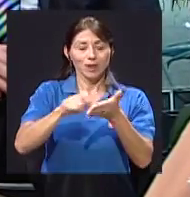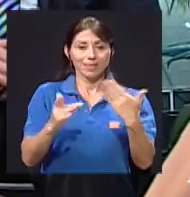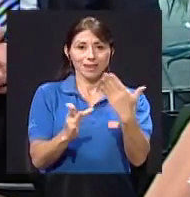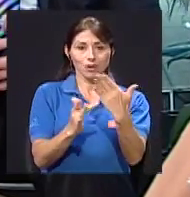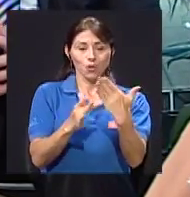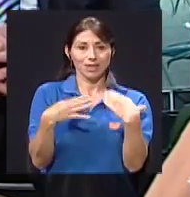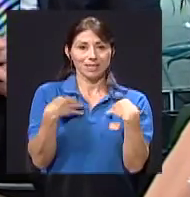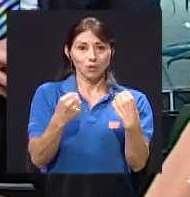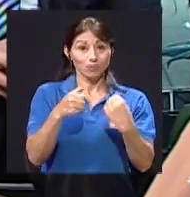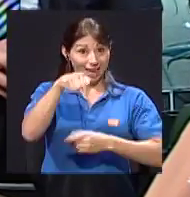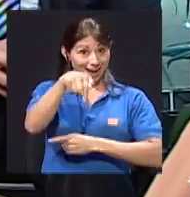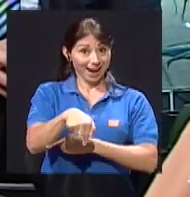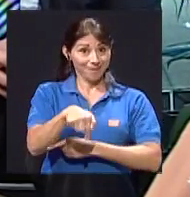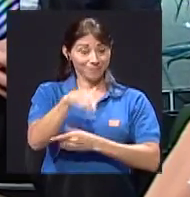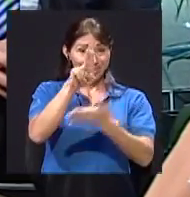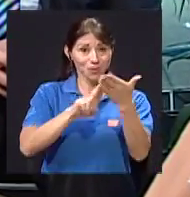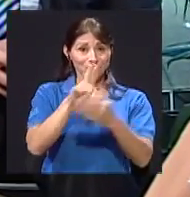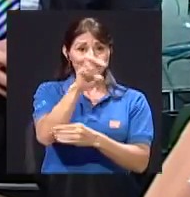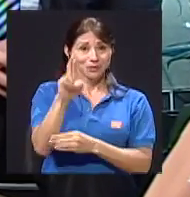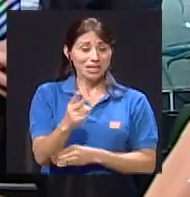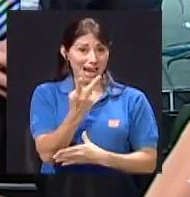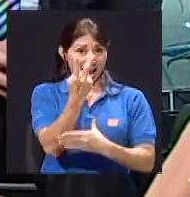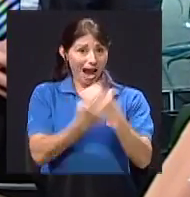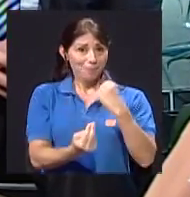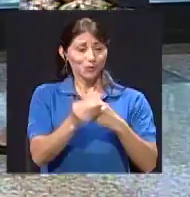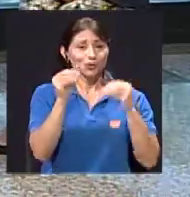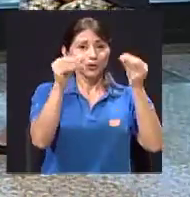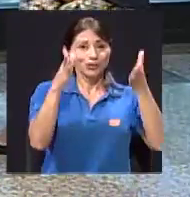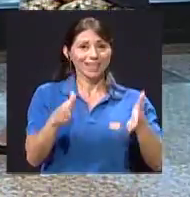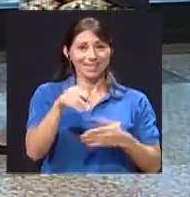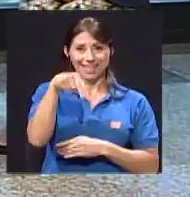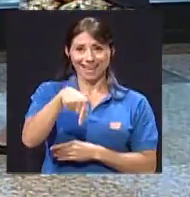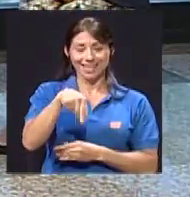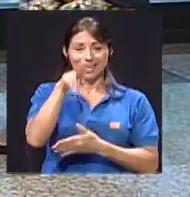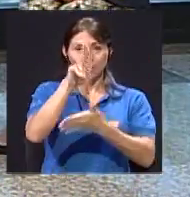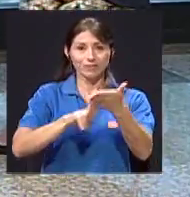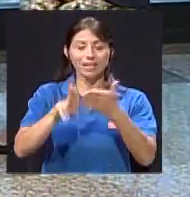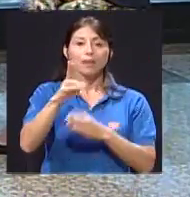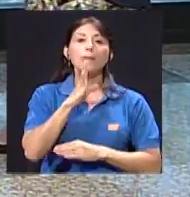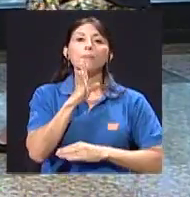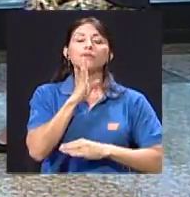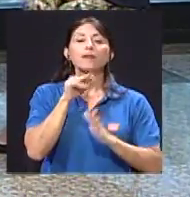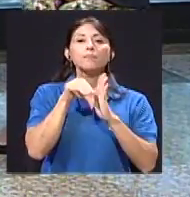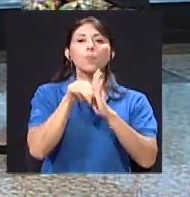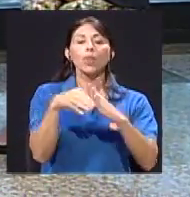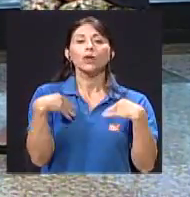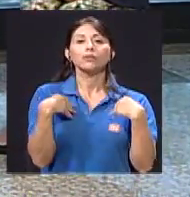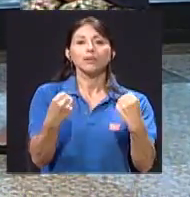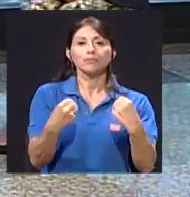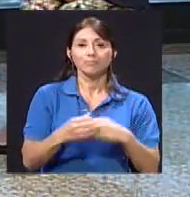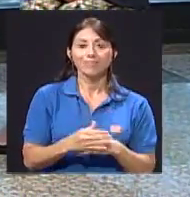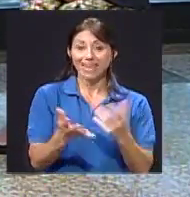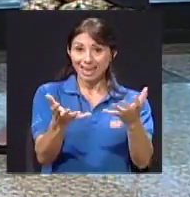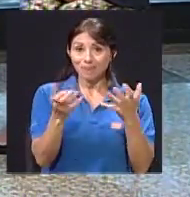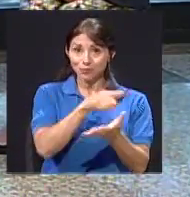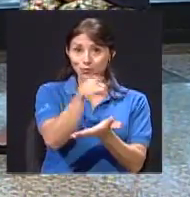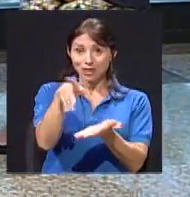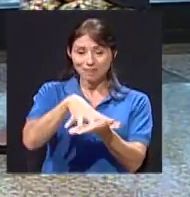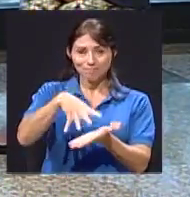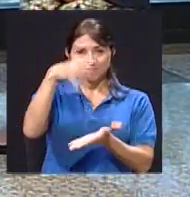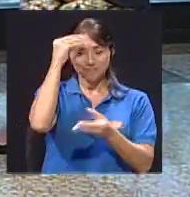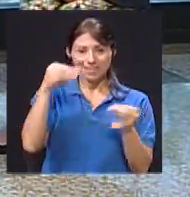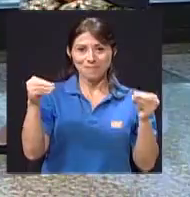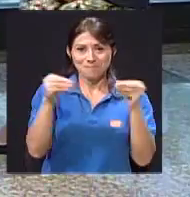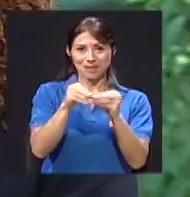Rica. Ambos son docentes aquí en la universidad y vamos a conversar de este tema del modelo de salud, y precisamente queremos que usted aprenda más,